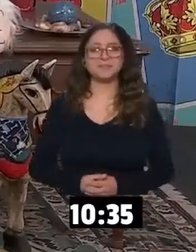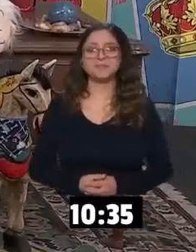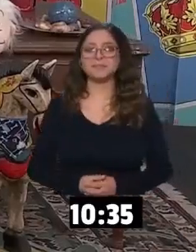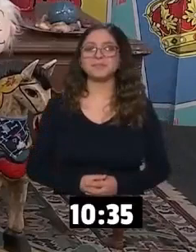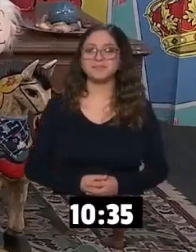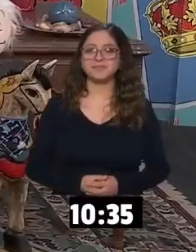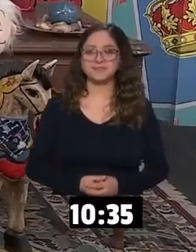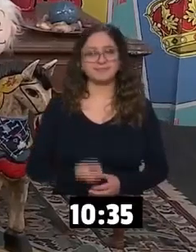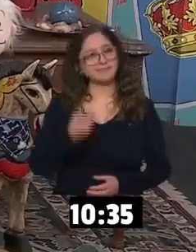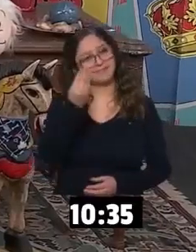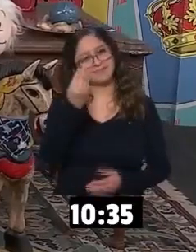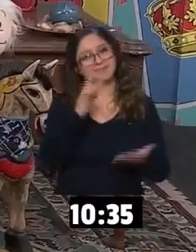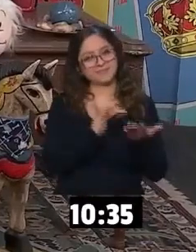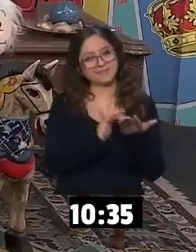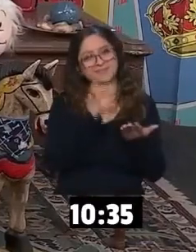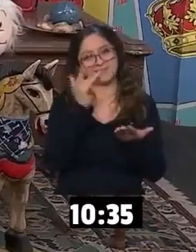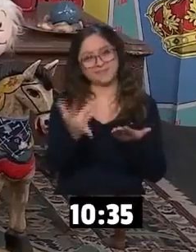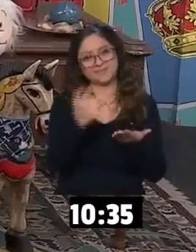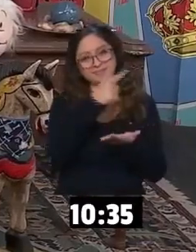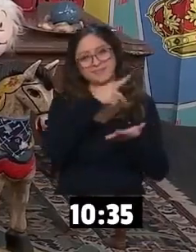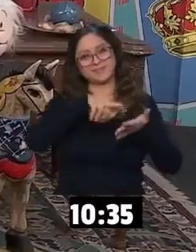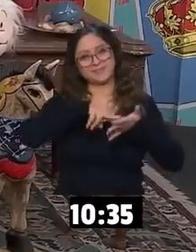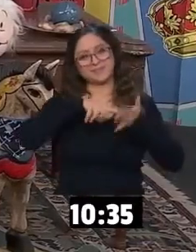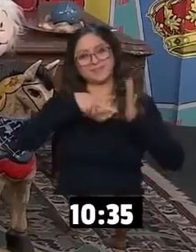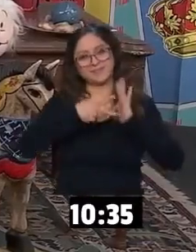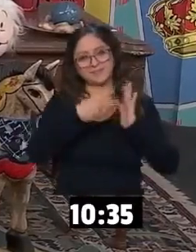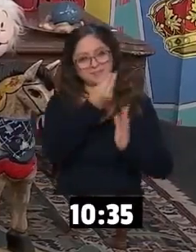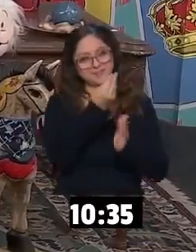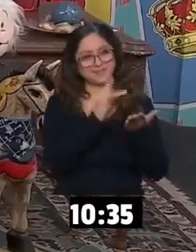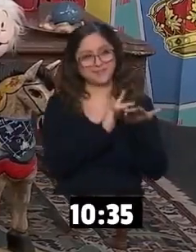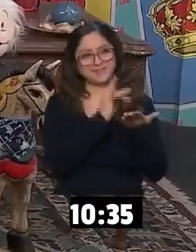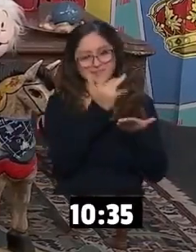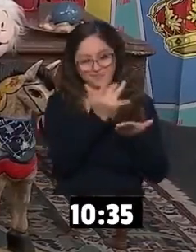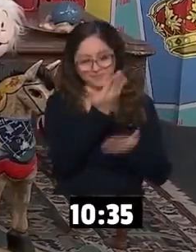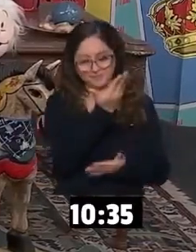pleito. Muchas Gracias, ingeniero. Un aplauso al ingeniero. Gracias.